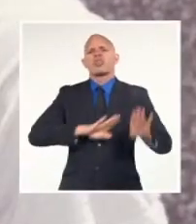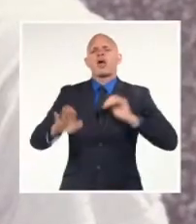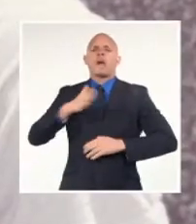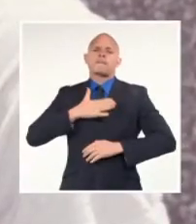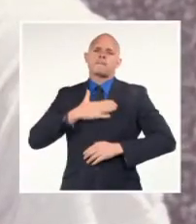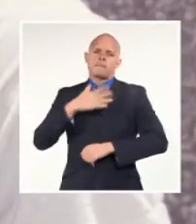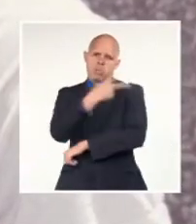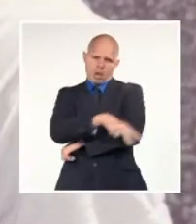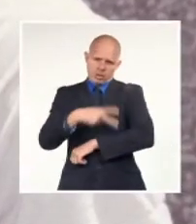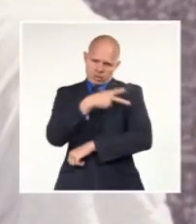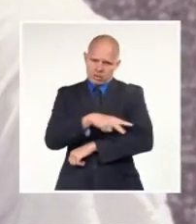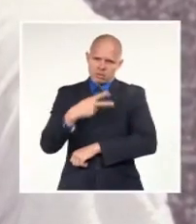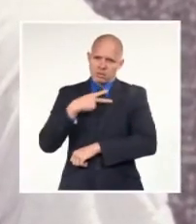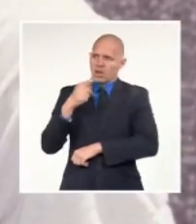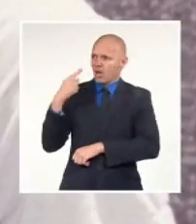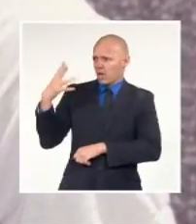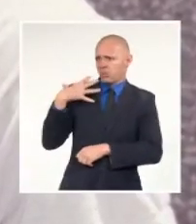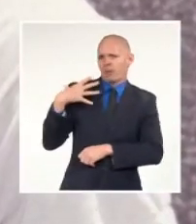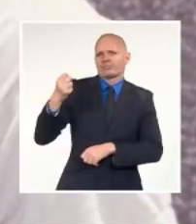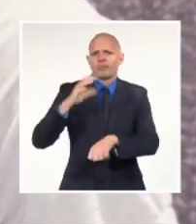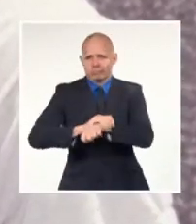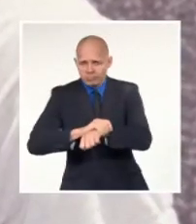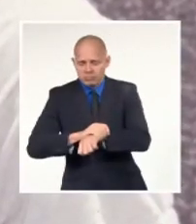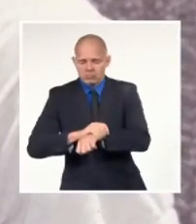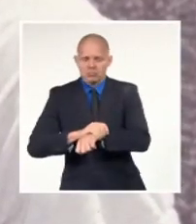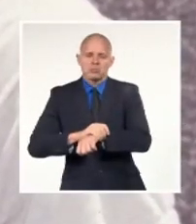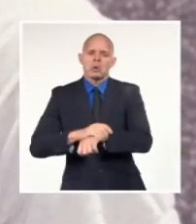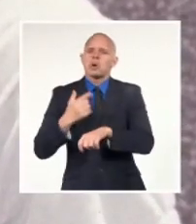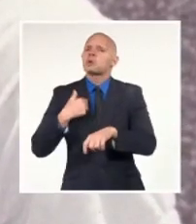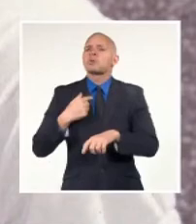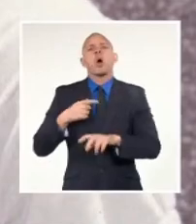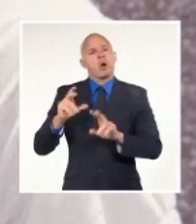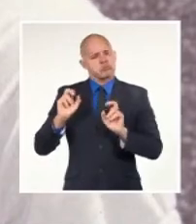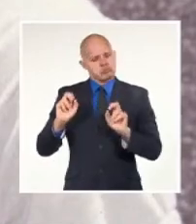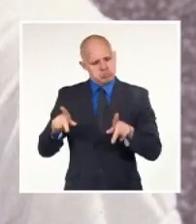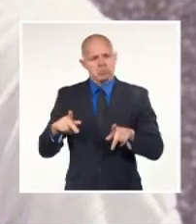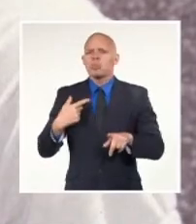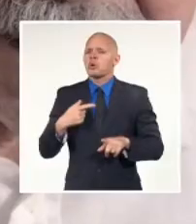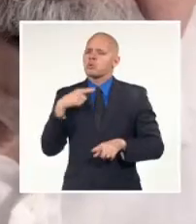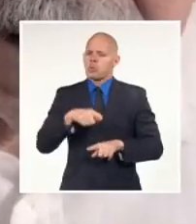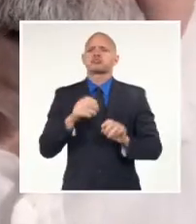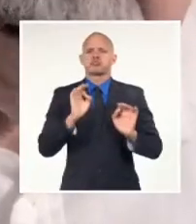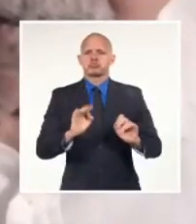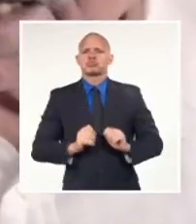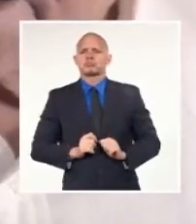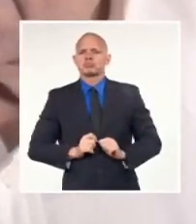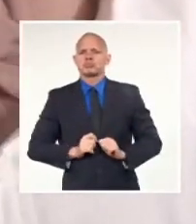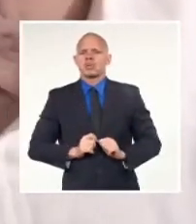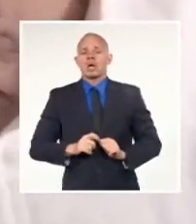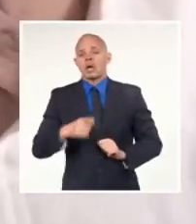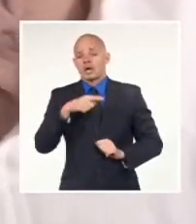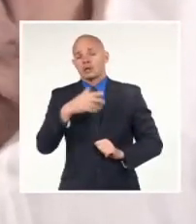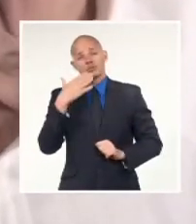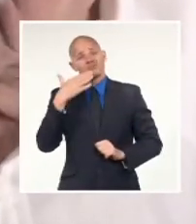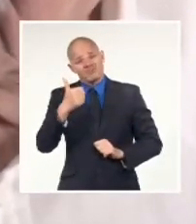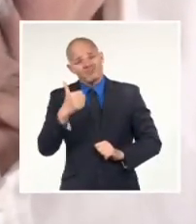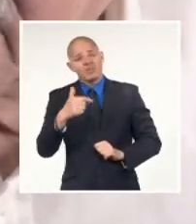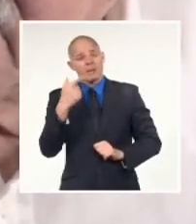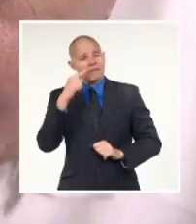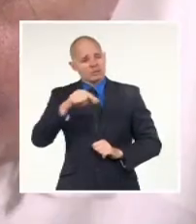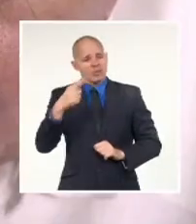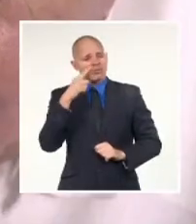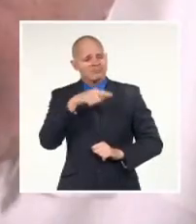La prisión honra y la prisión se honra con la presencia de uno. También de acuerdo a cómo se